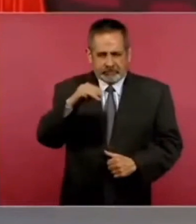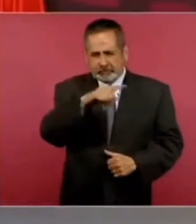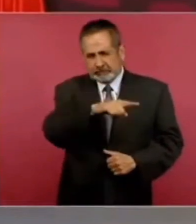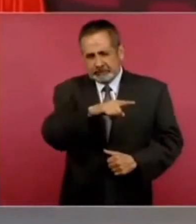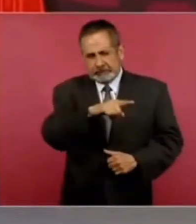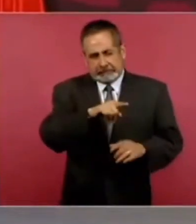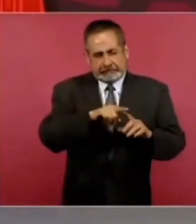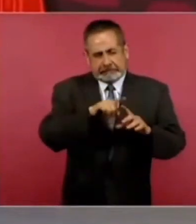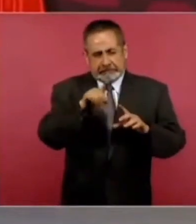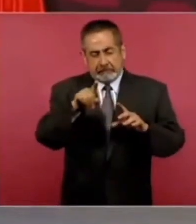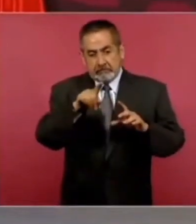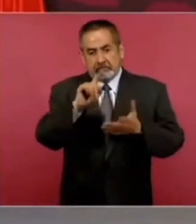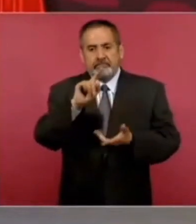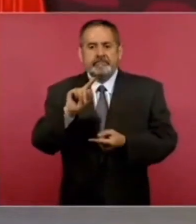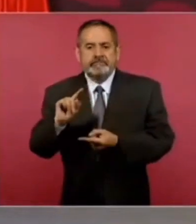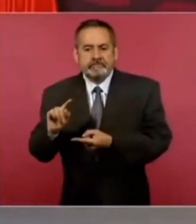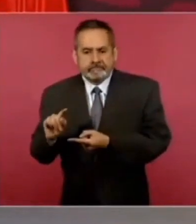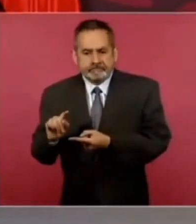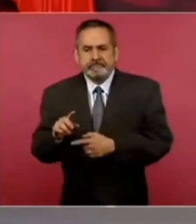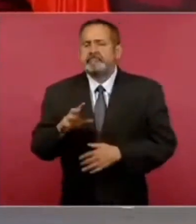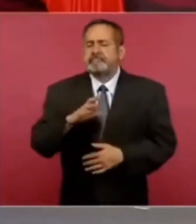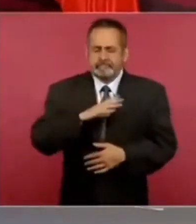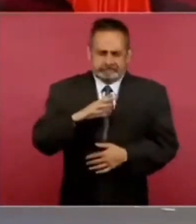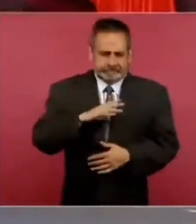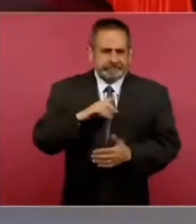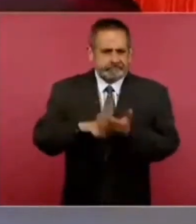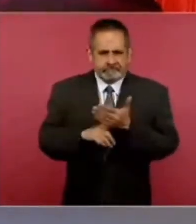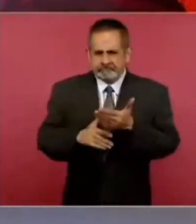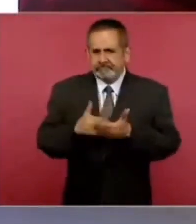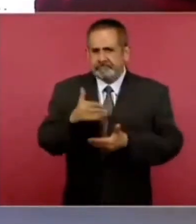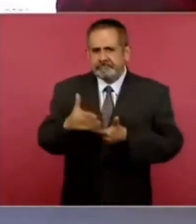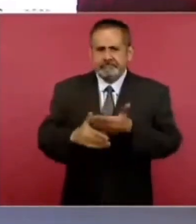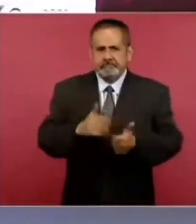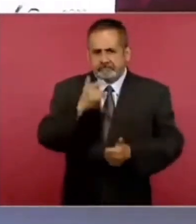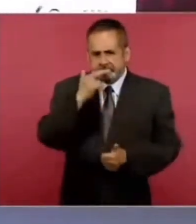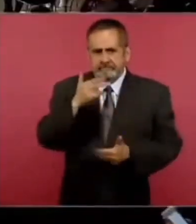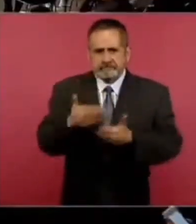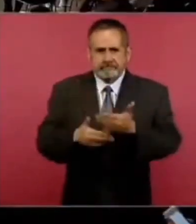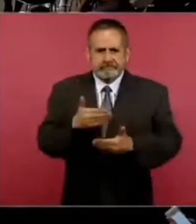Entonces, sí se ha logrado avanzar.